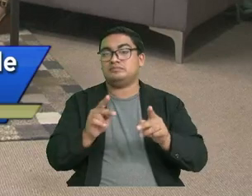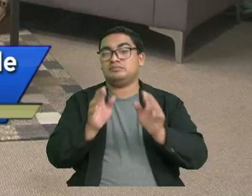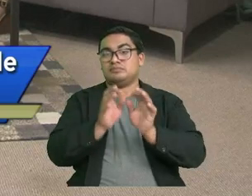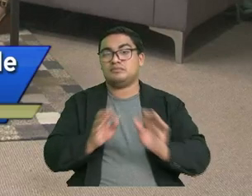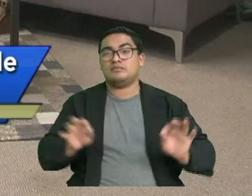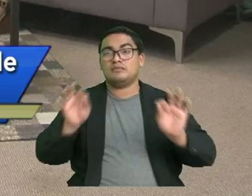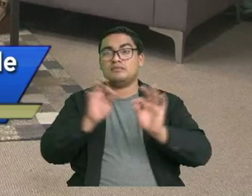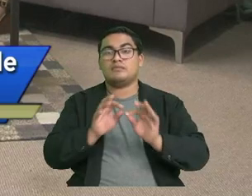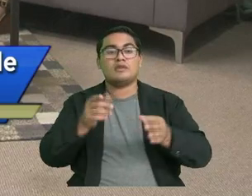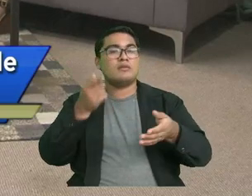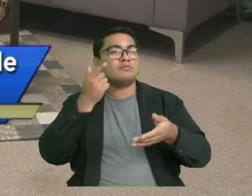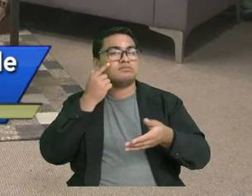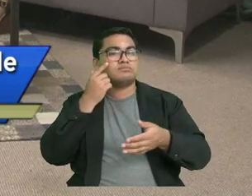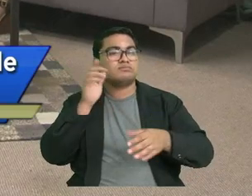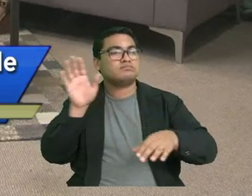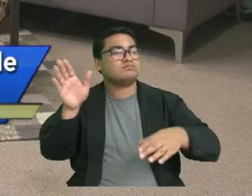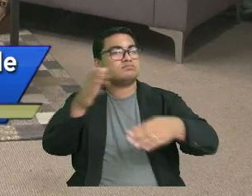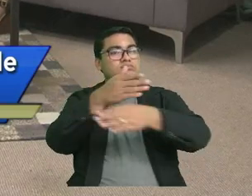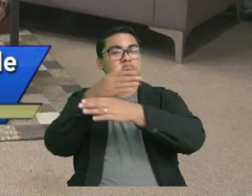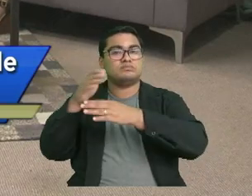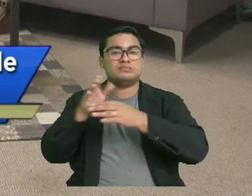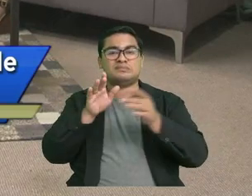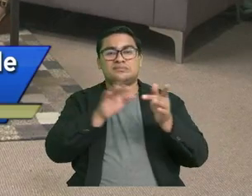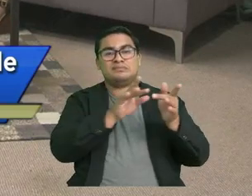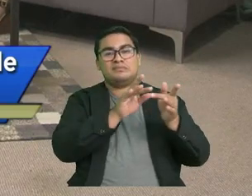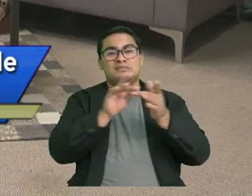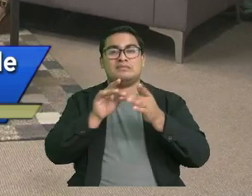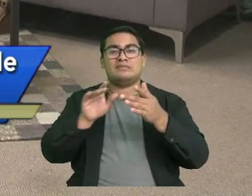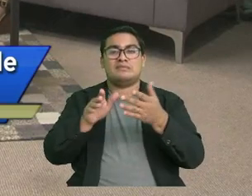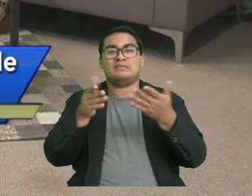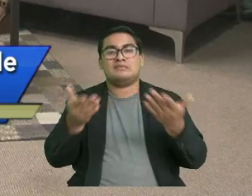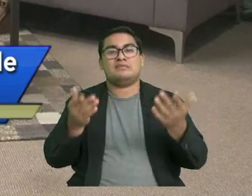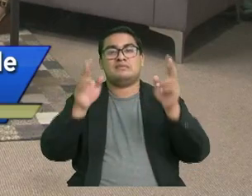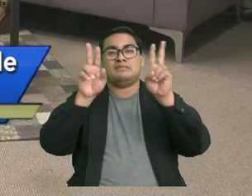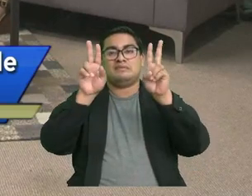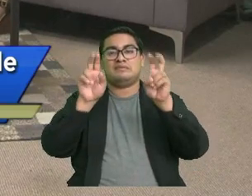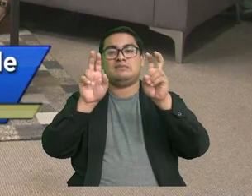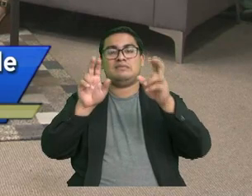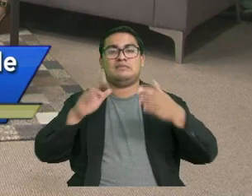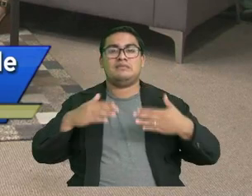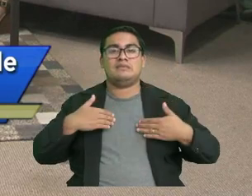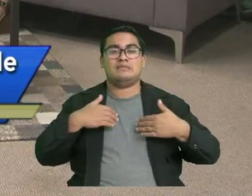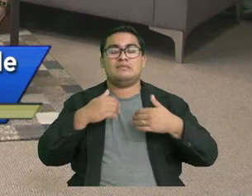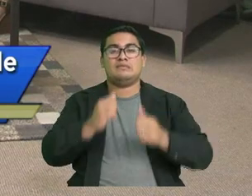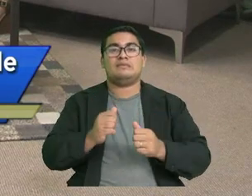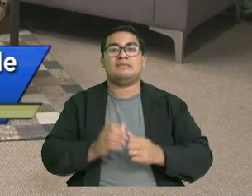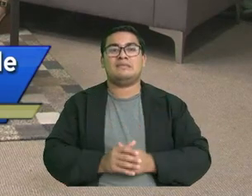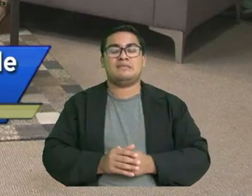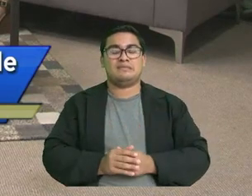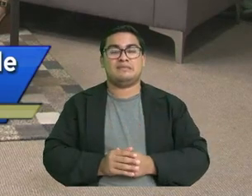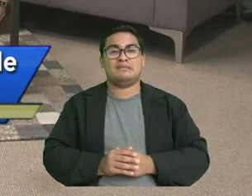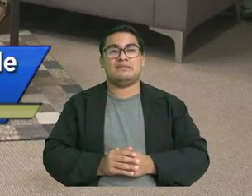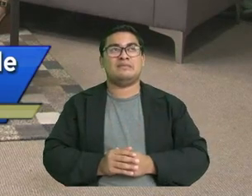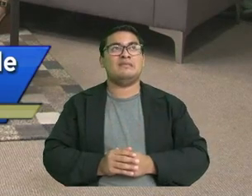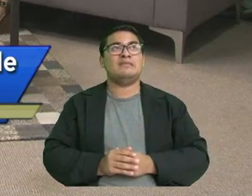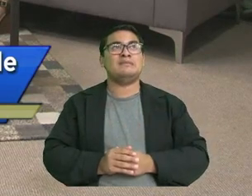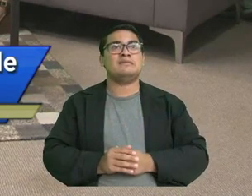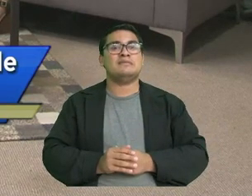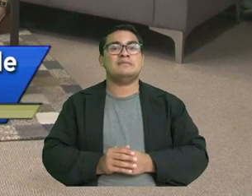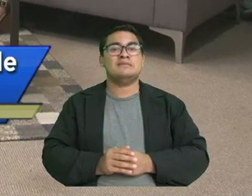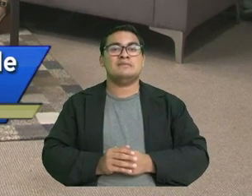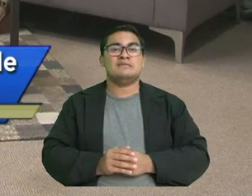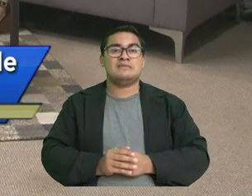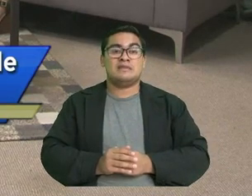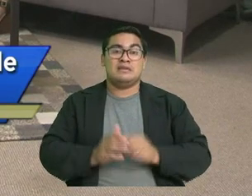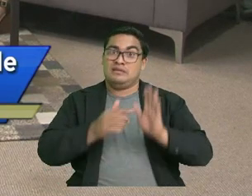vemos que hay áreas especializadas para el tema de la salud. Encontramos nosotros